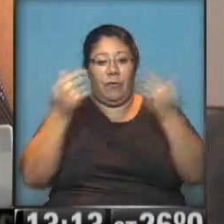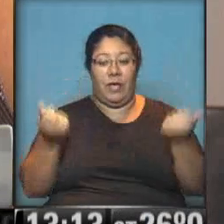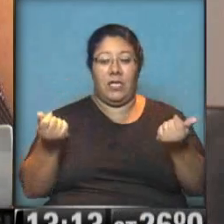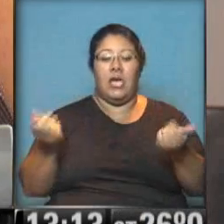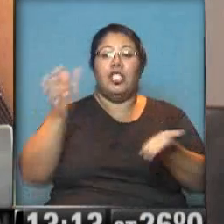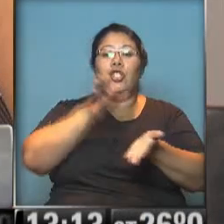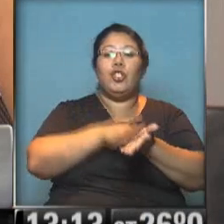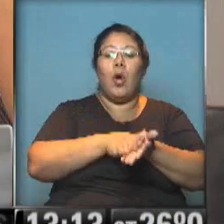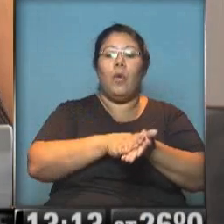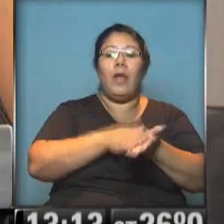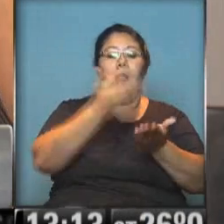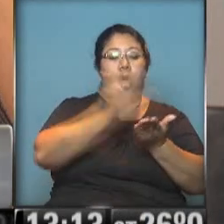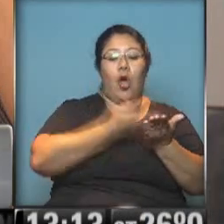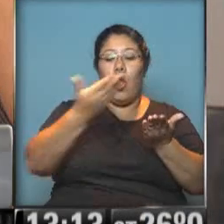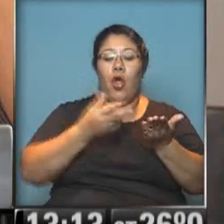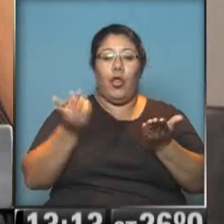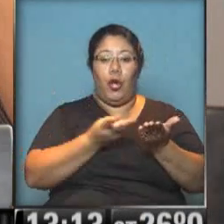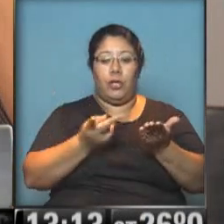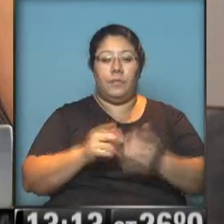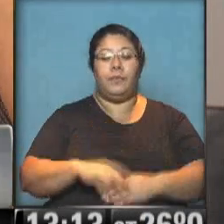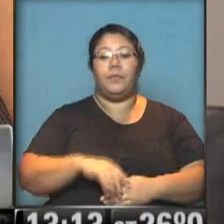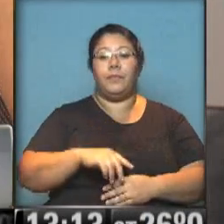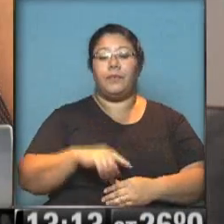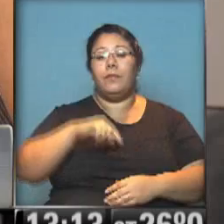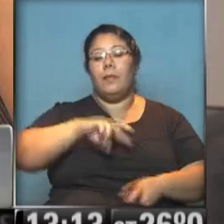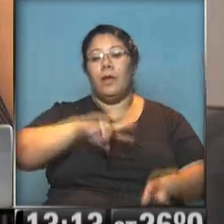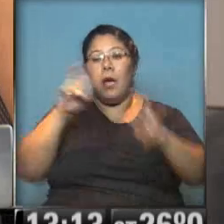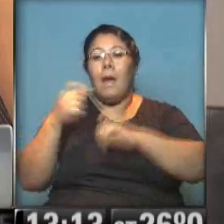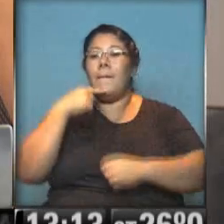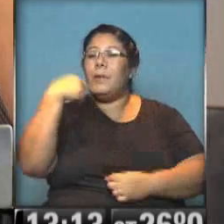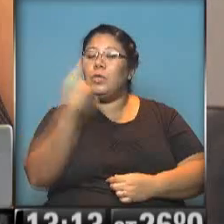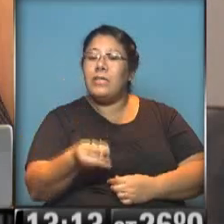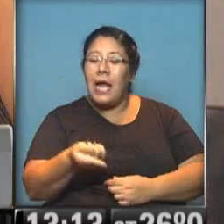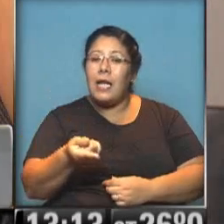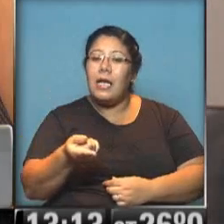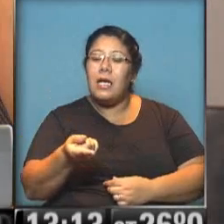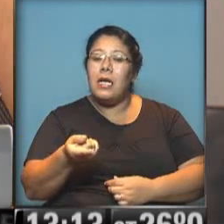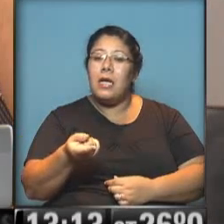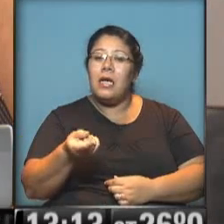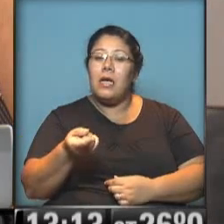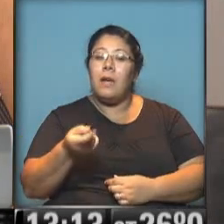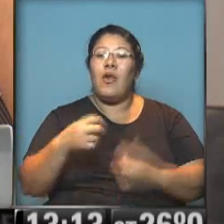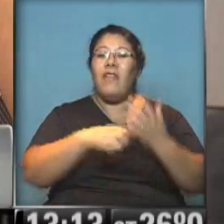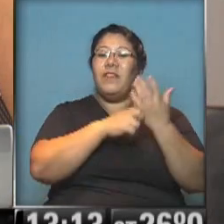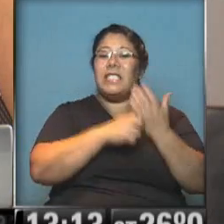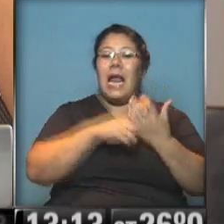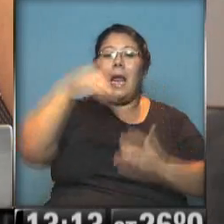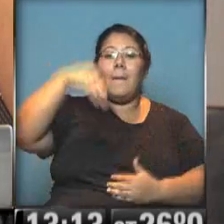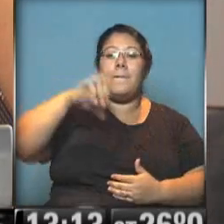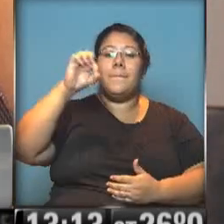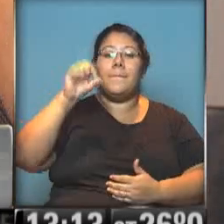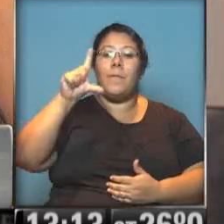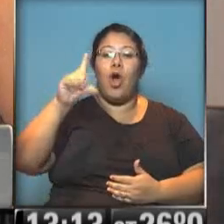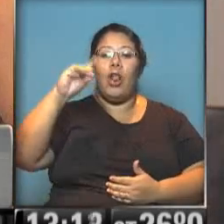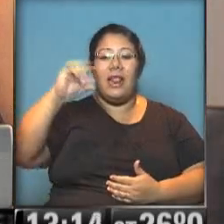exactamente quiero preguntar por el fiscal moldes es el fiscal ante cámara germán moldes de la segunda instancia de la justicia y